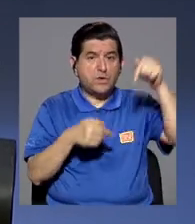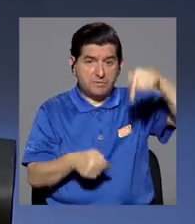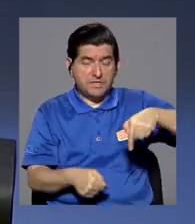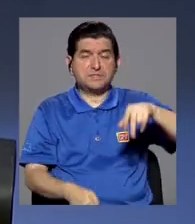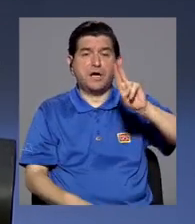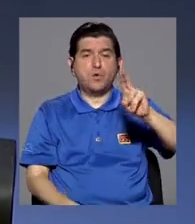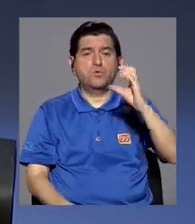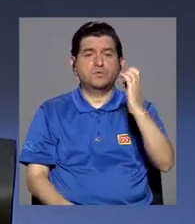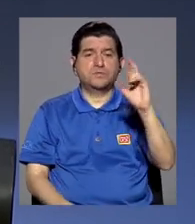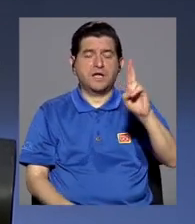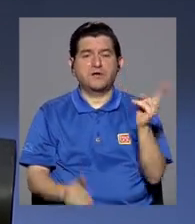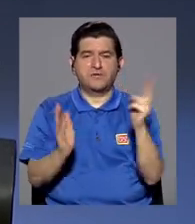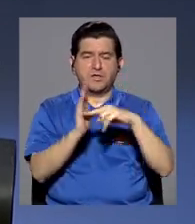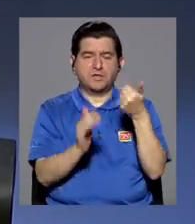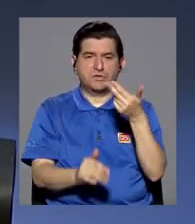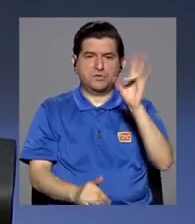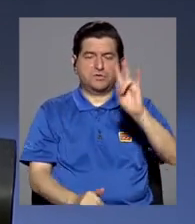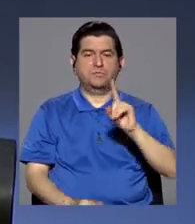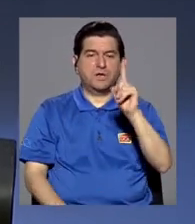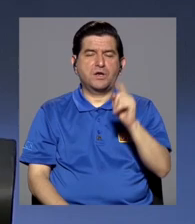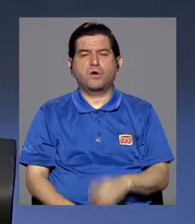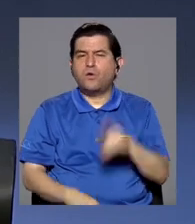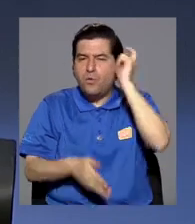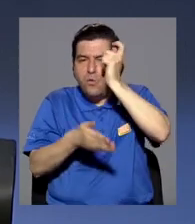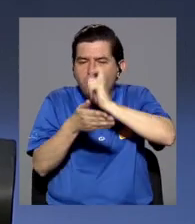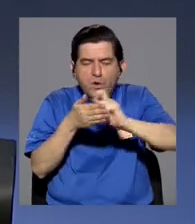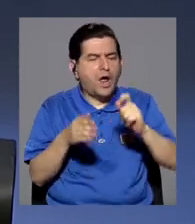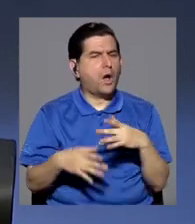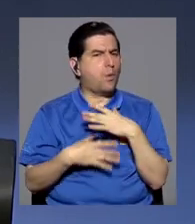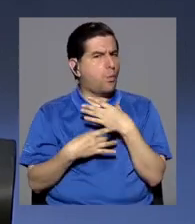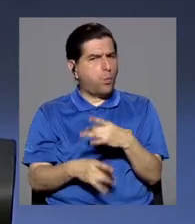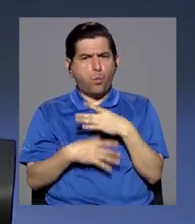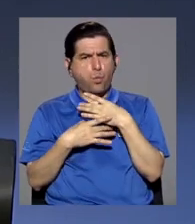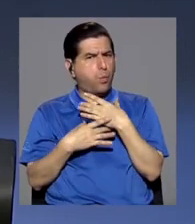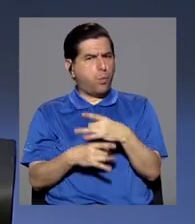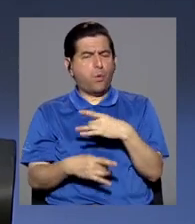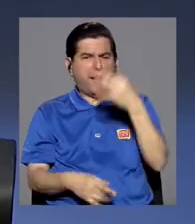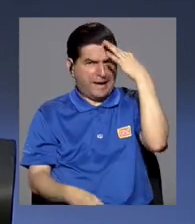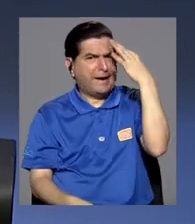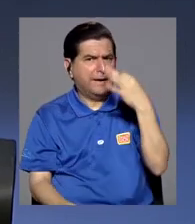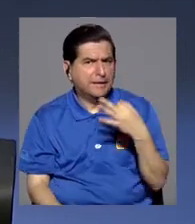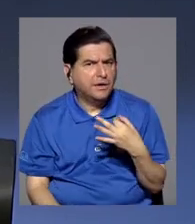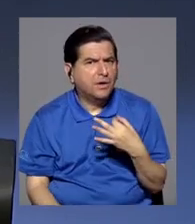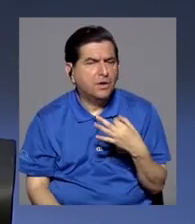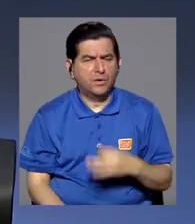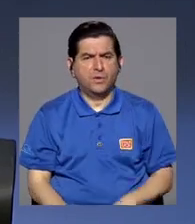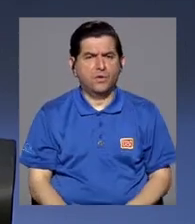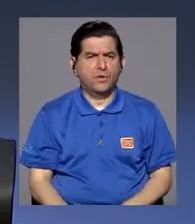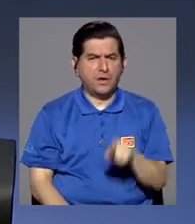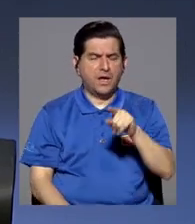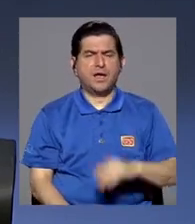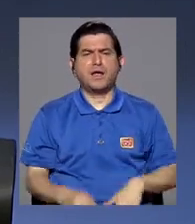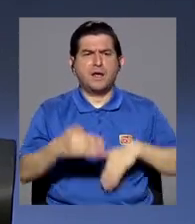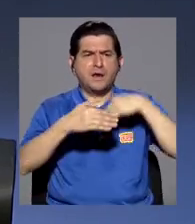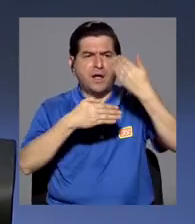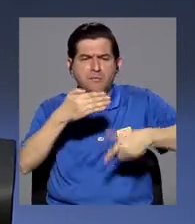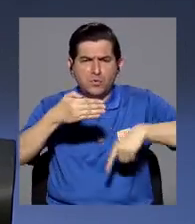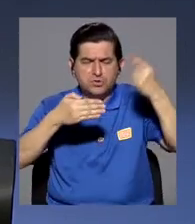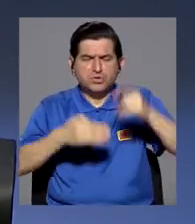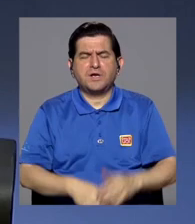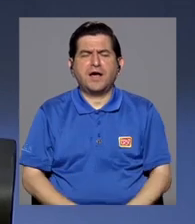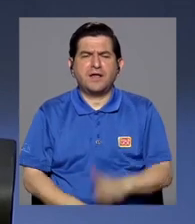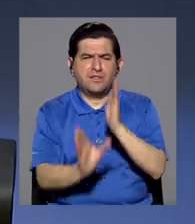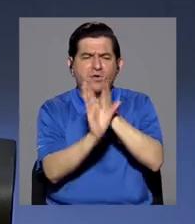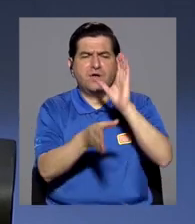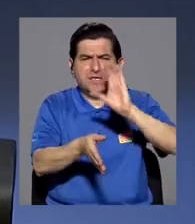la universidad de costa rica la en el 2017 se presentó una tesis interesantísima creo si no me equivoco que era del posgrado en psicología clínica